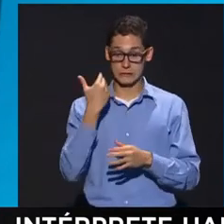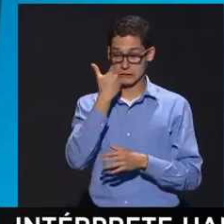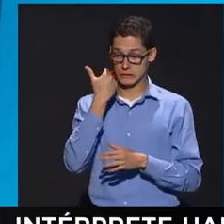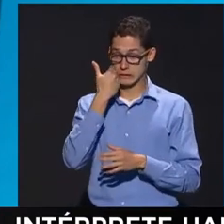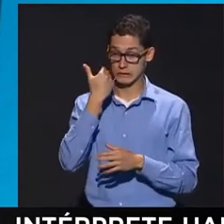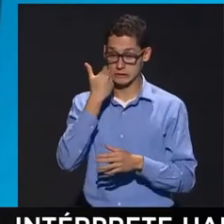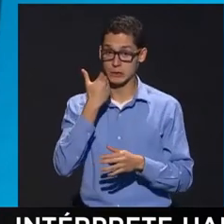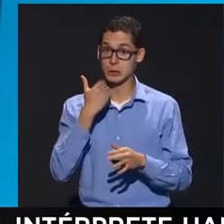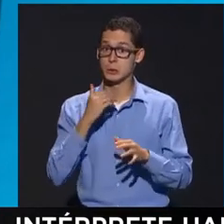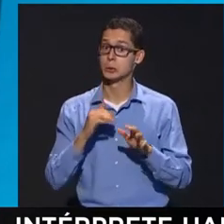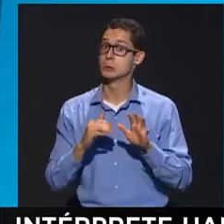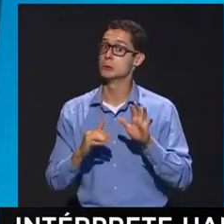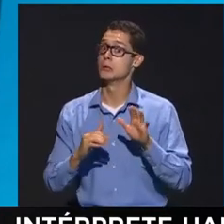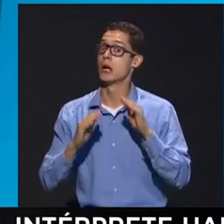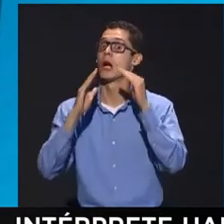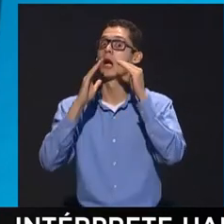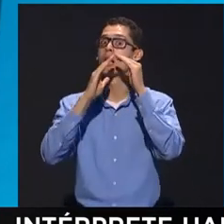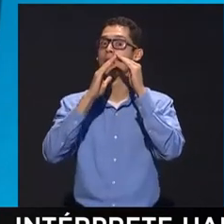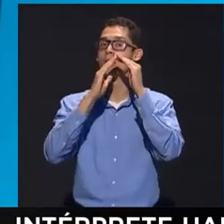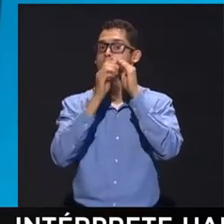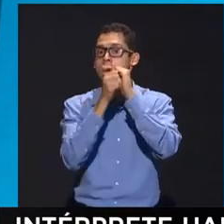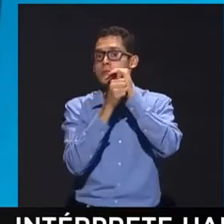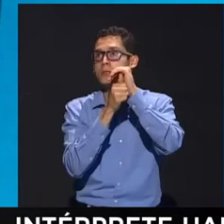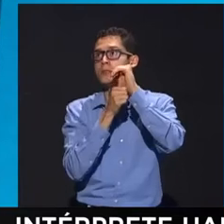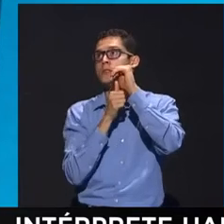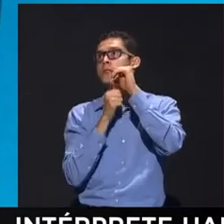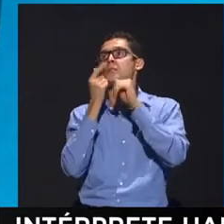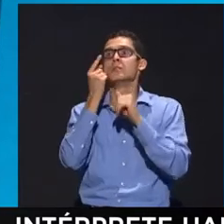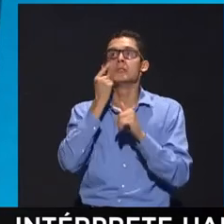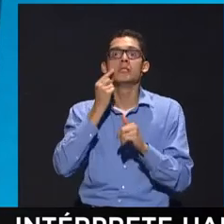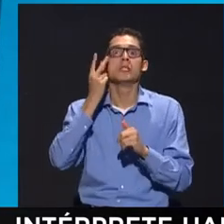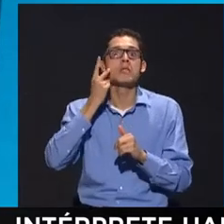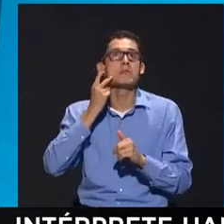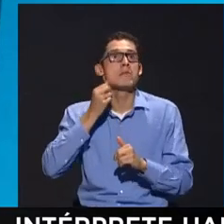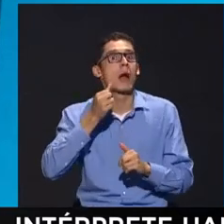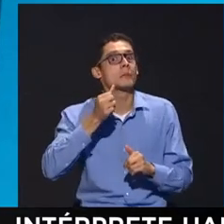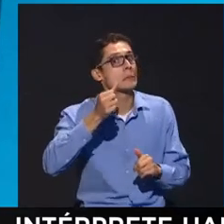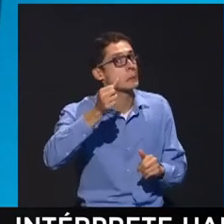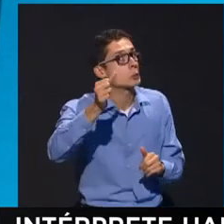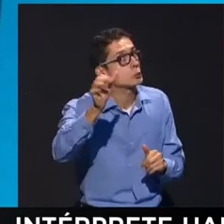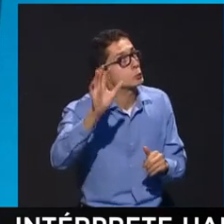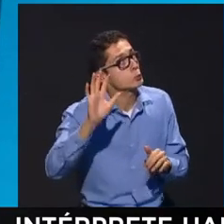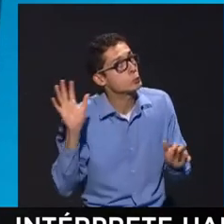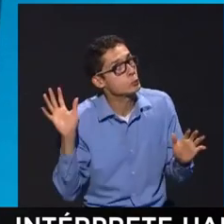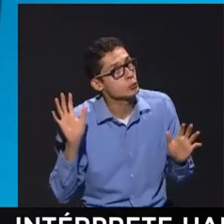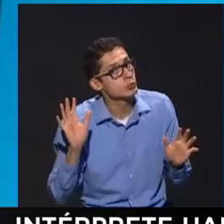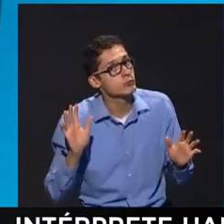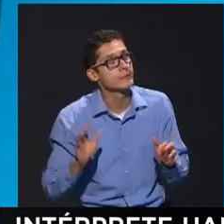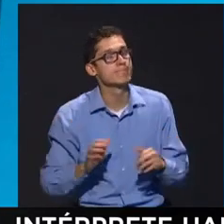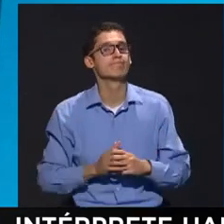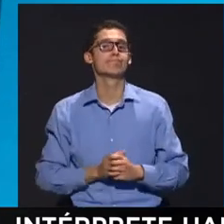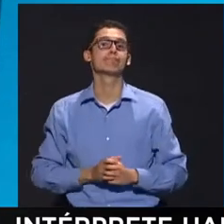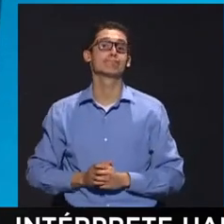y de pronto tiene que estar en casa muchos días. Y tenemos que estar, los que no tienen